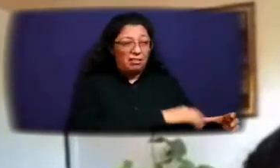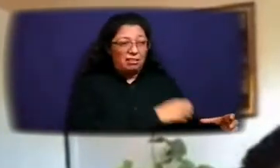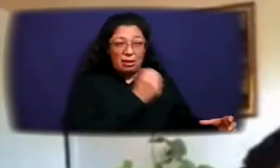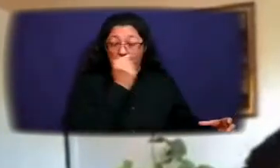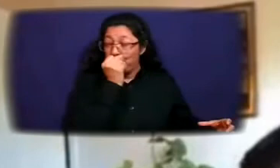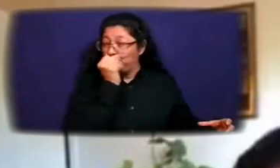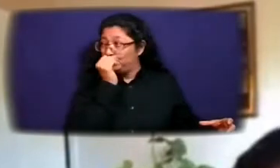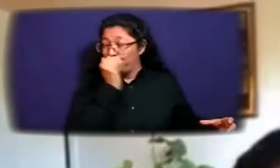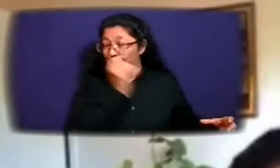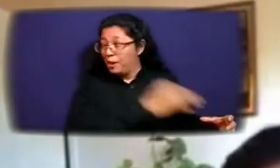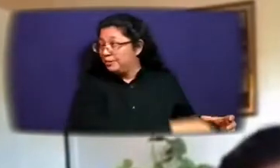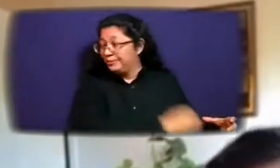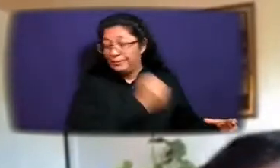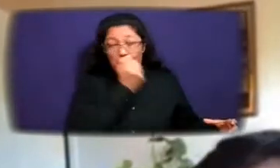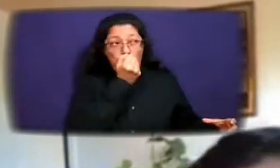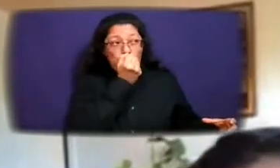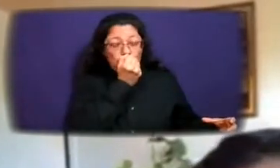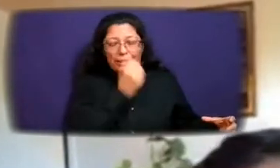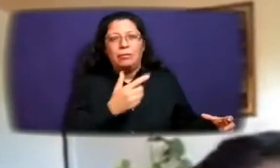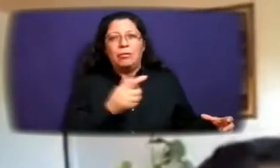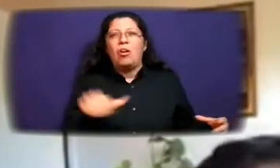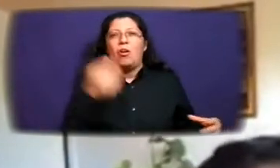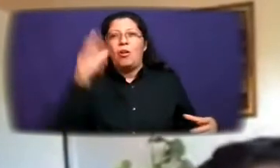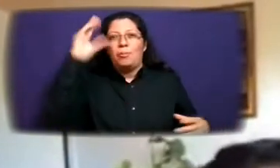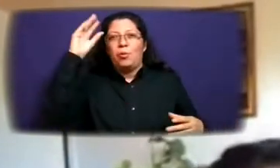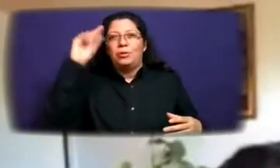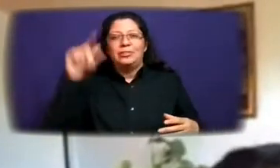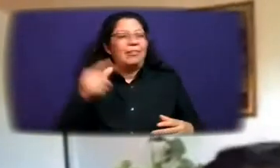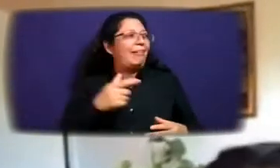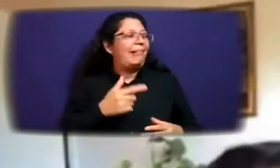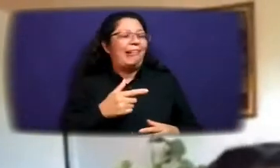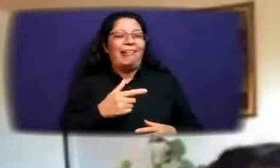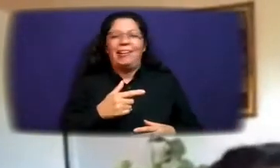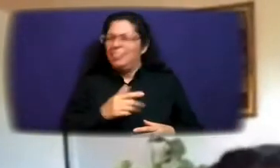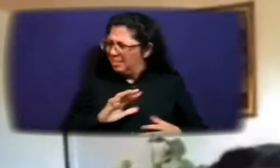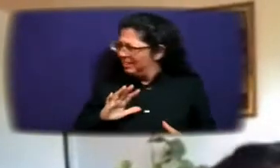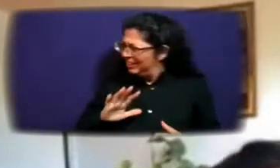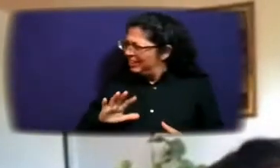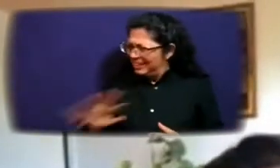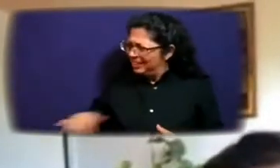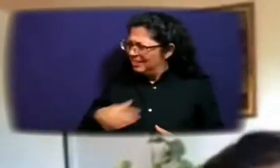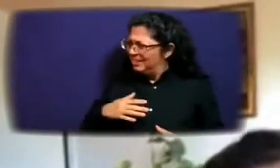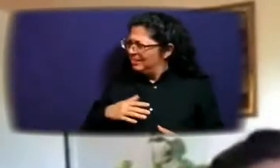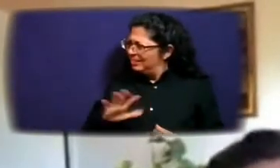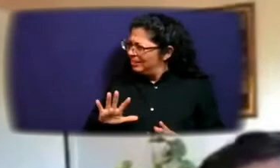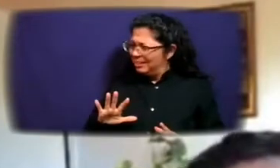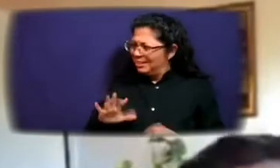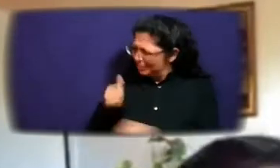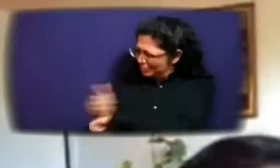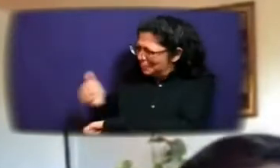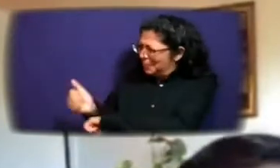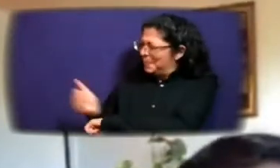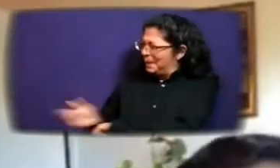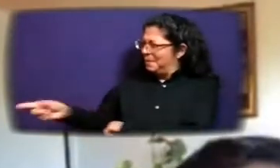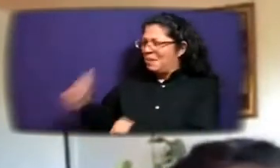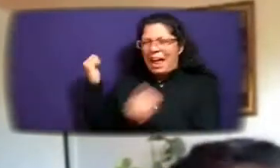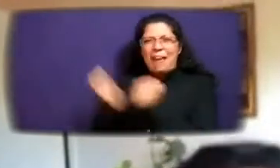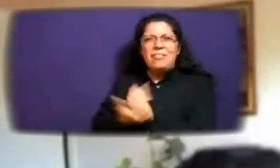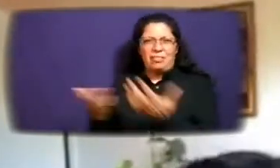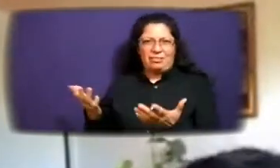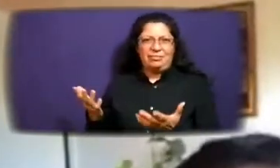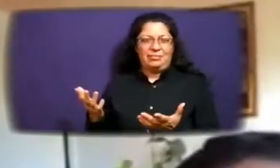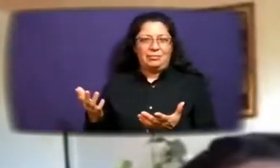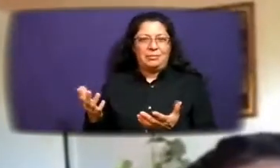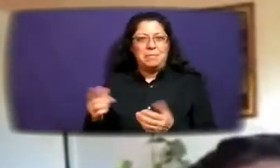plato. Y a los otros dos niños no les gusta comer en la misma mesa con él. Lo culpan por todo, pero